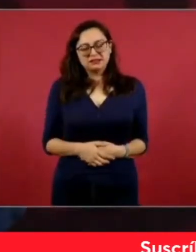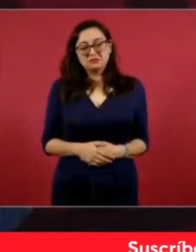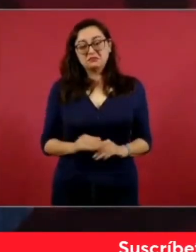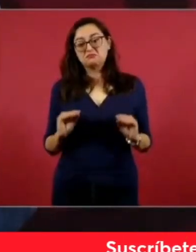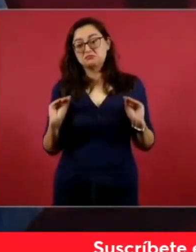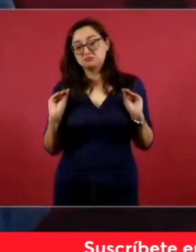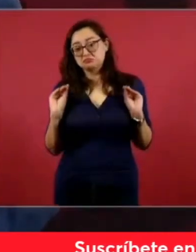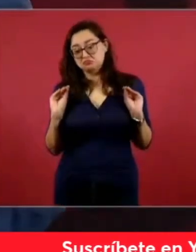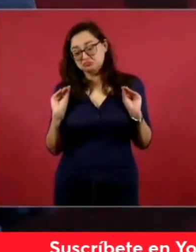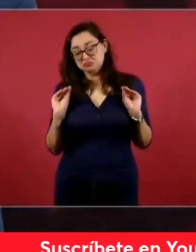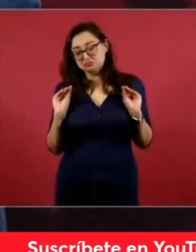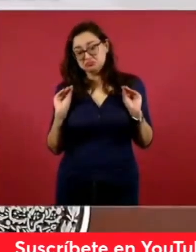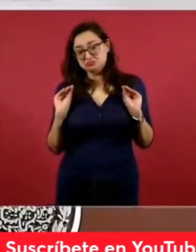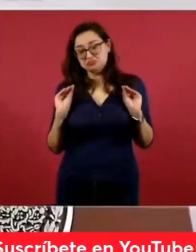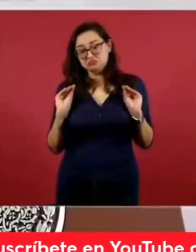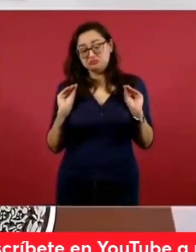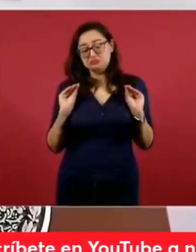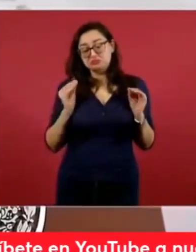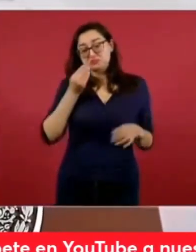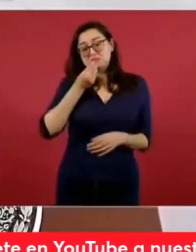porque